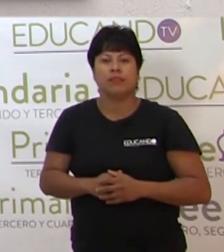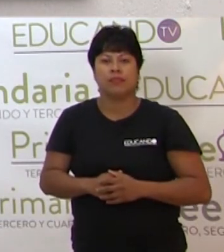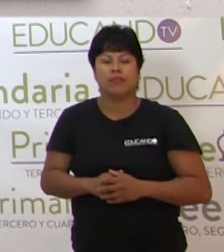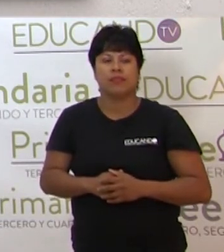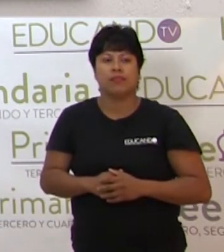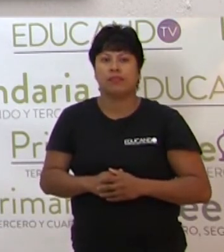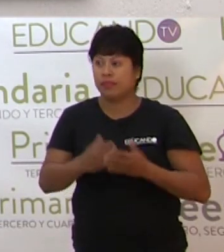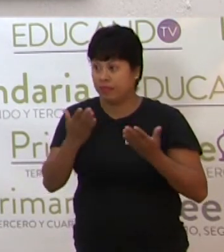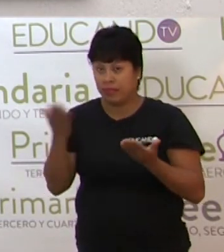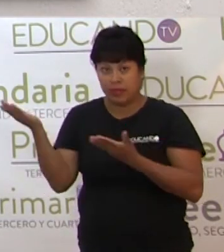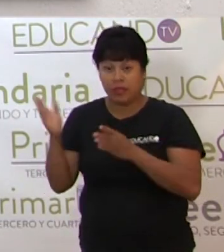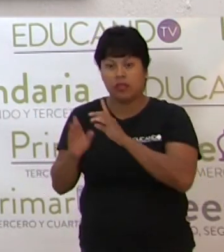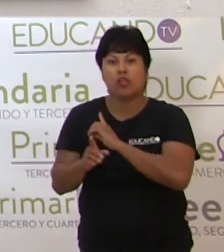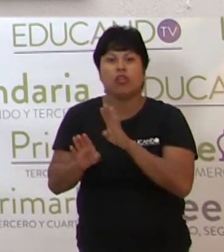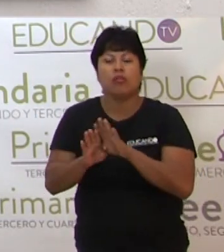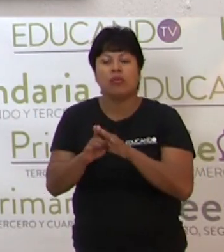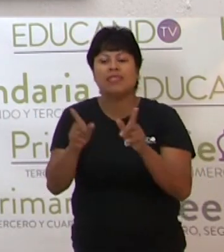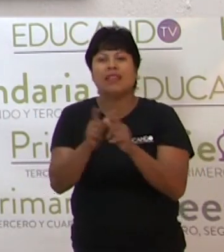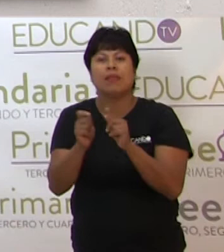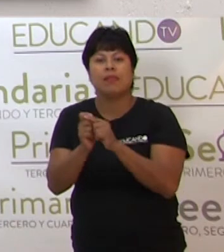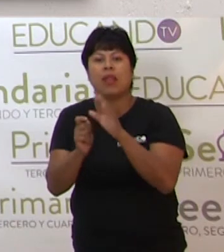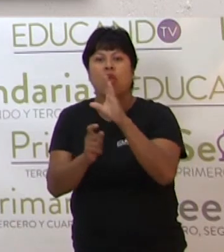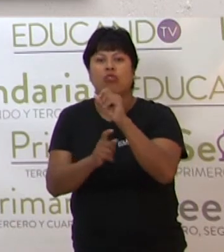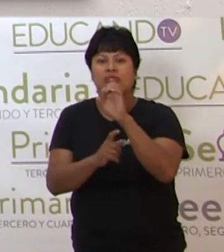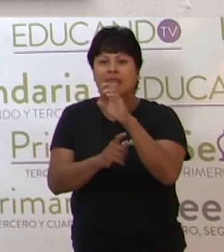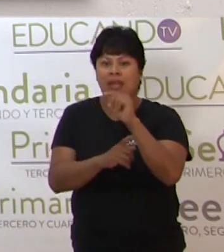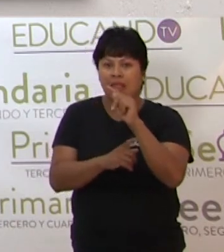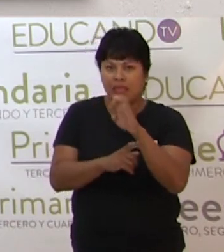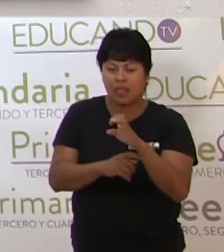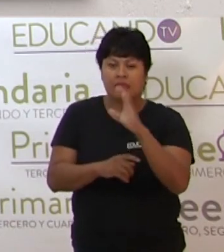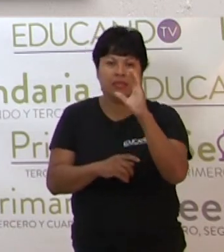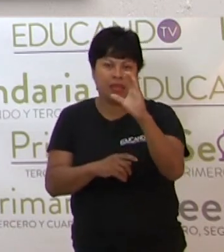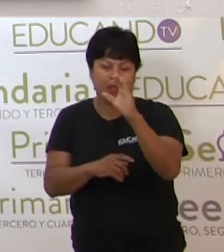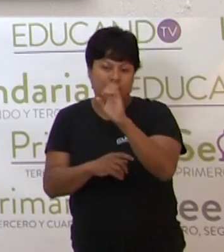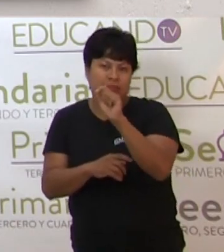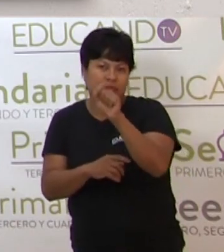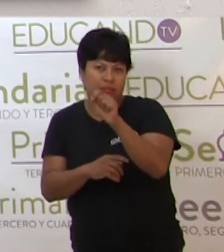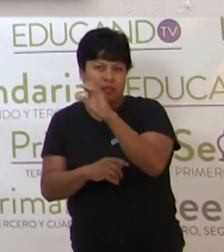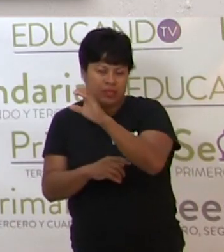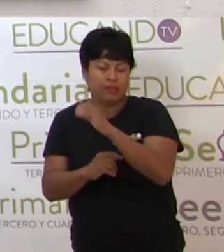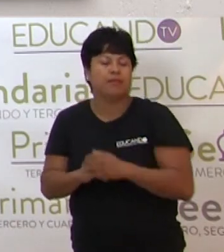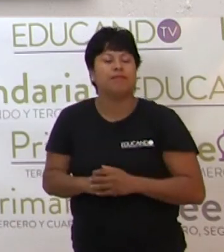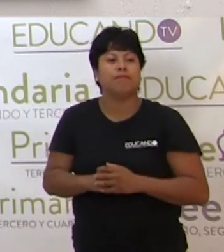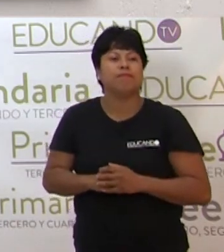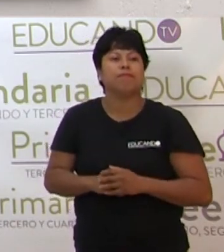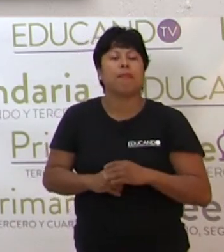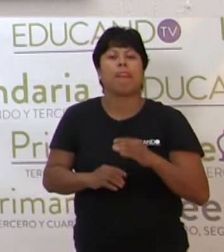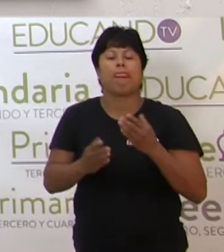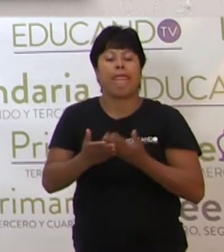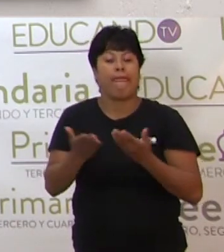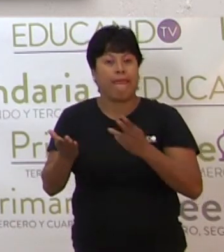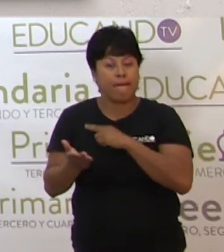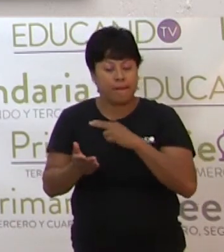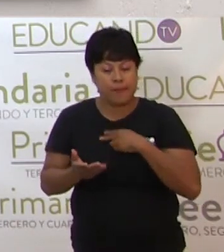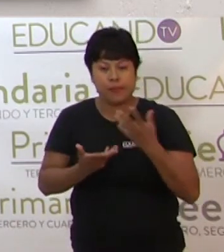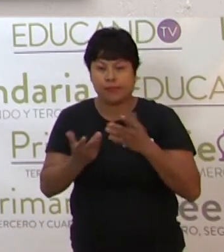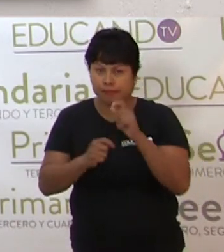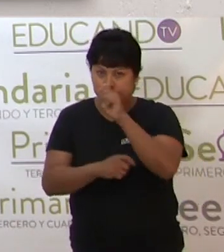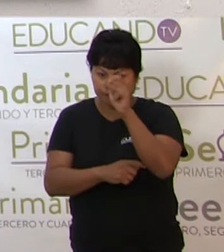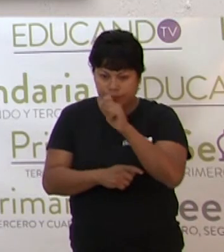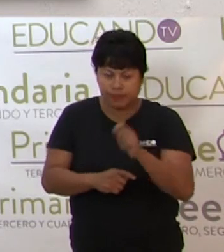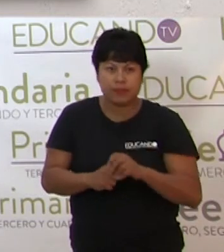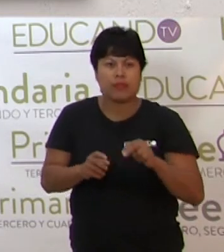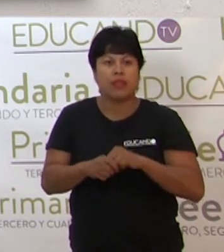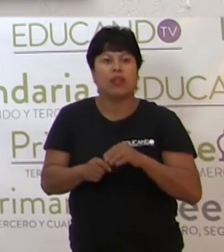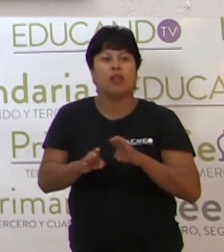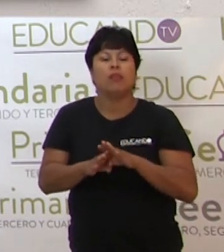cosecante. Así se abrevia la cosecante, CSC. Ahora vamos a definir esas funciones